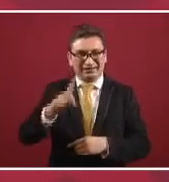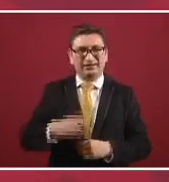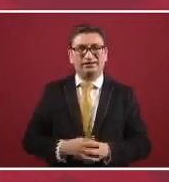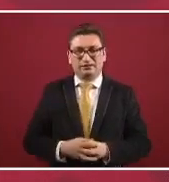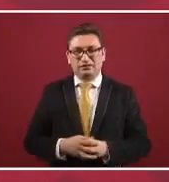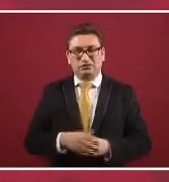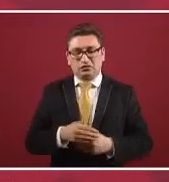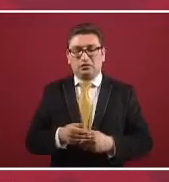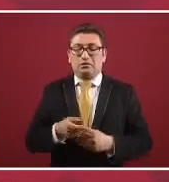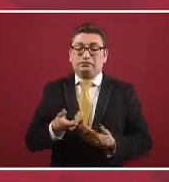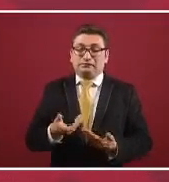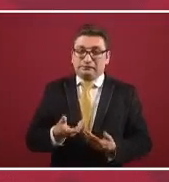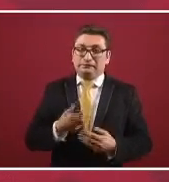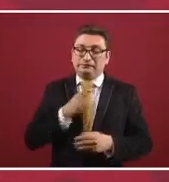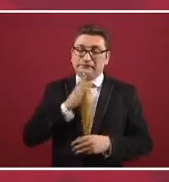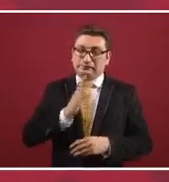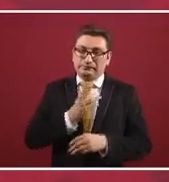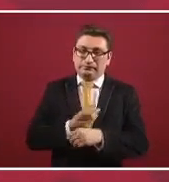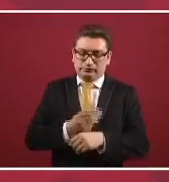que se va avanzando.